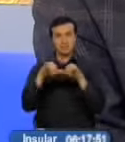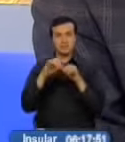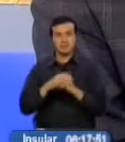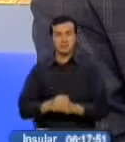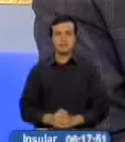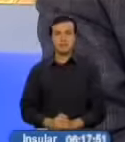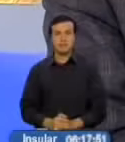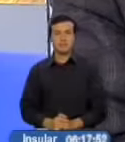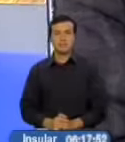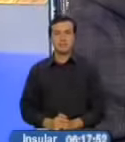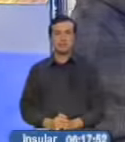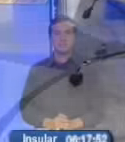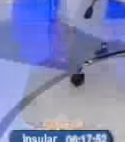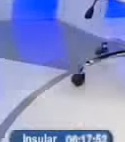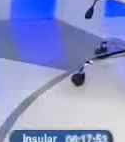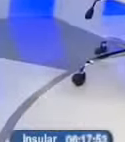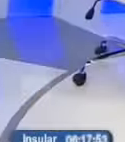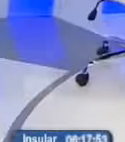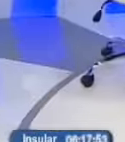Pensamiento Crítico.